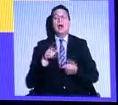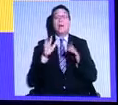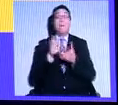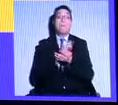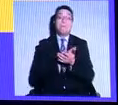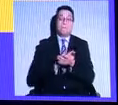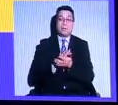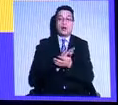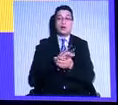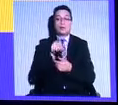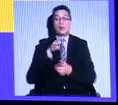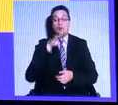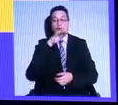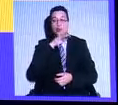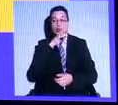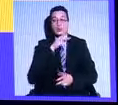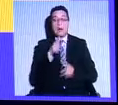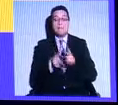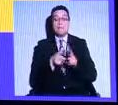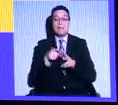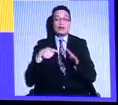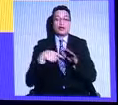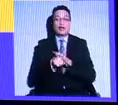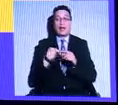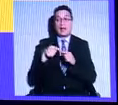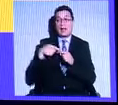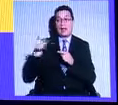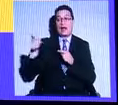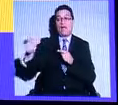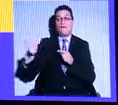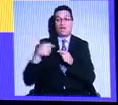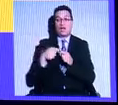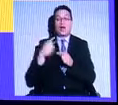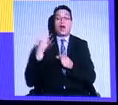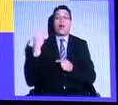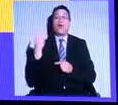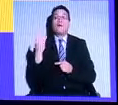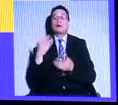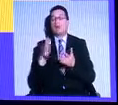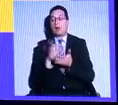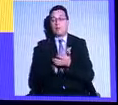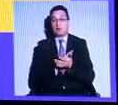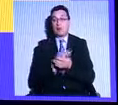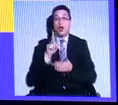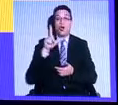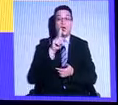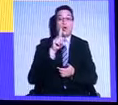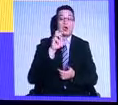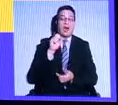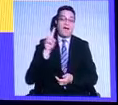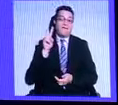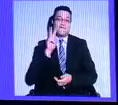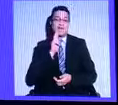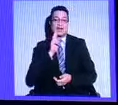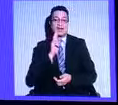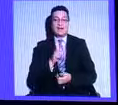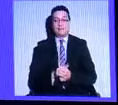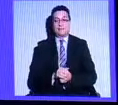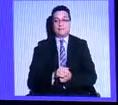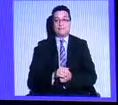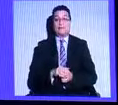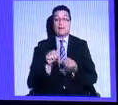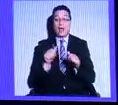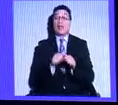ejemplo, utilice el metro para ir y volver de la casa a la universidad, de lunes a viernes.